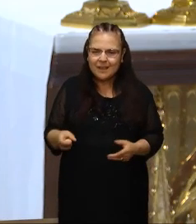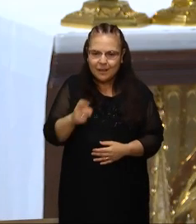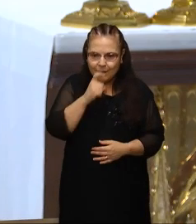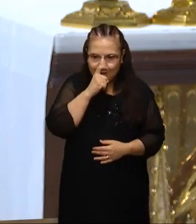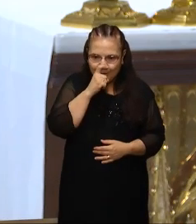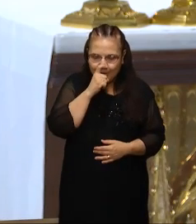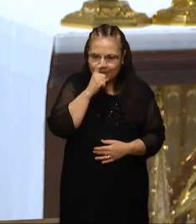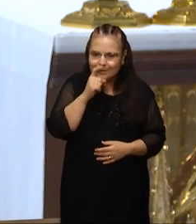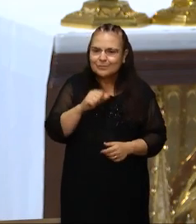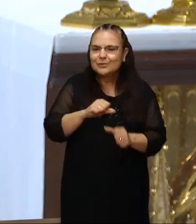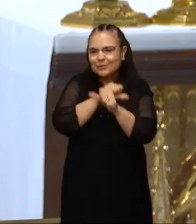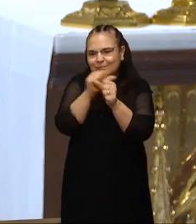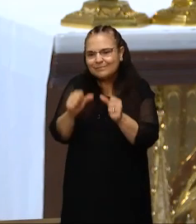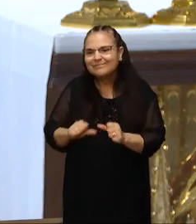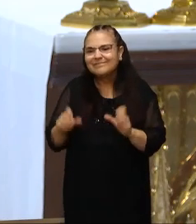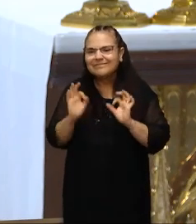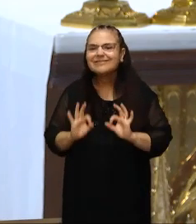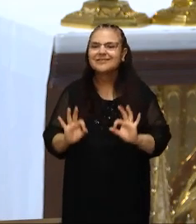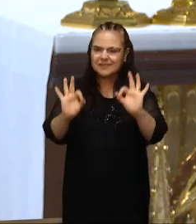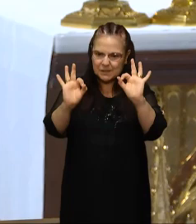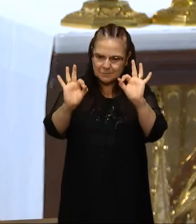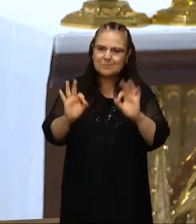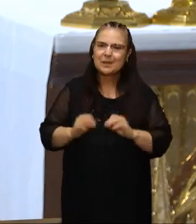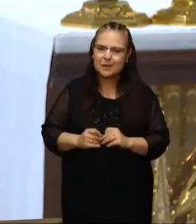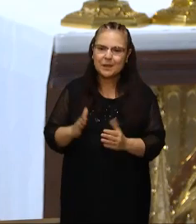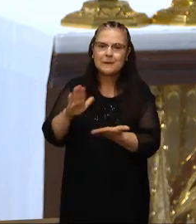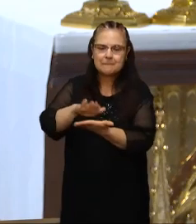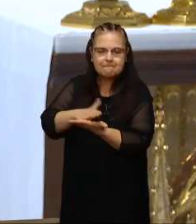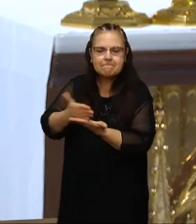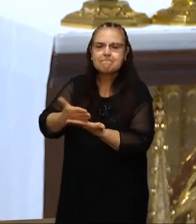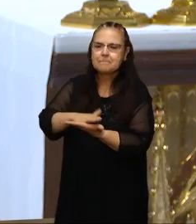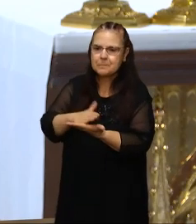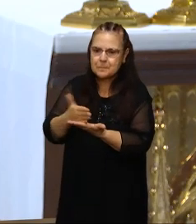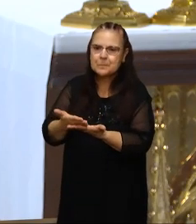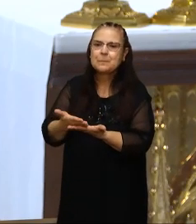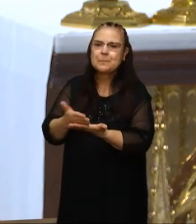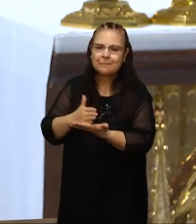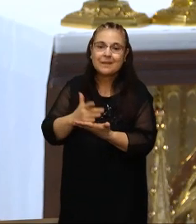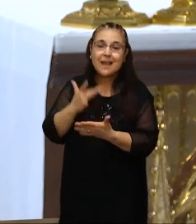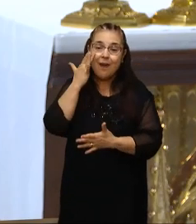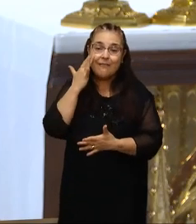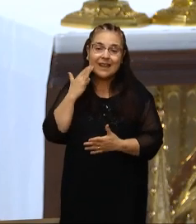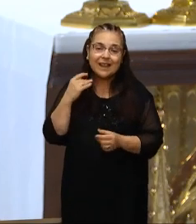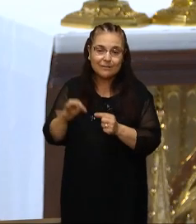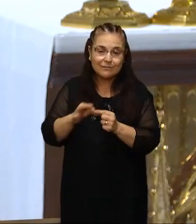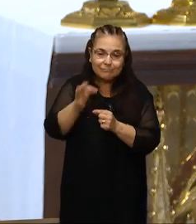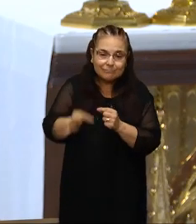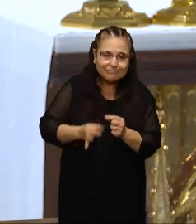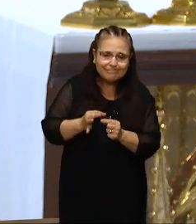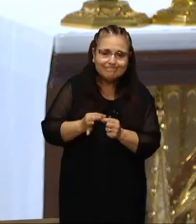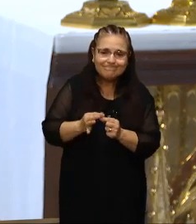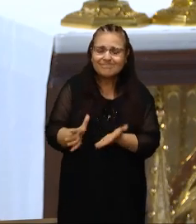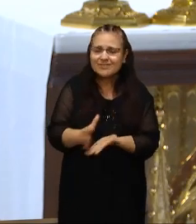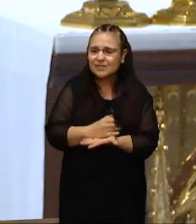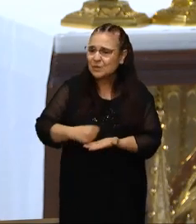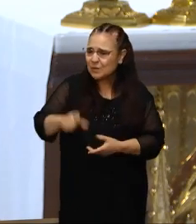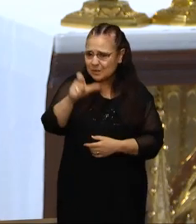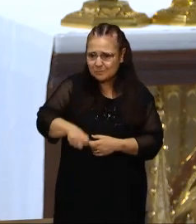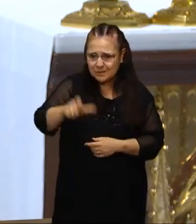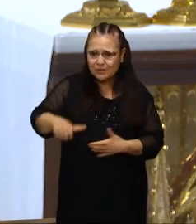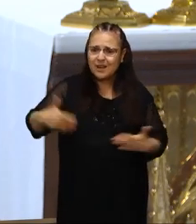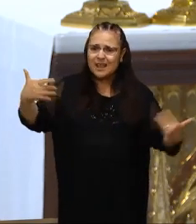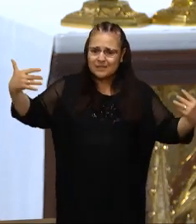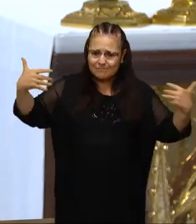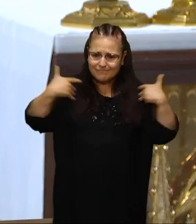recordamos de una manera especial y esta intercesión que hacemos por medio de la Virgen del Rosario a todas esas personas que sufren